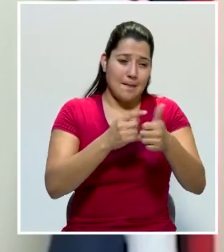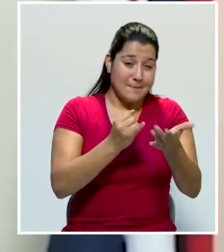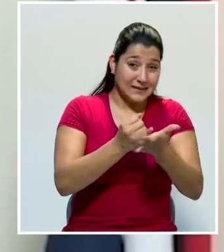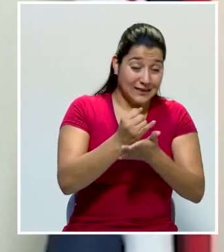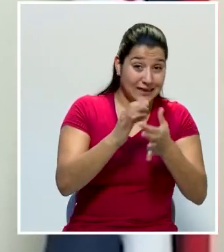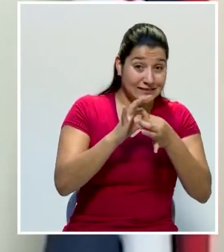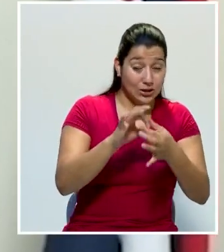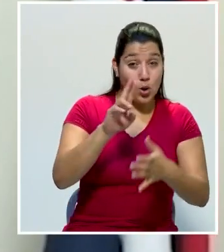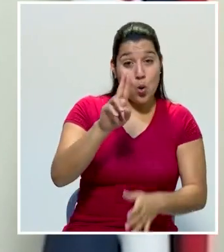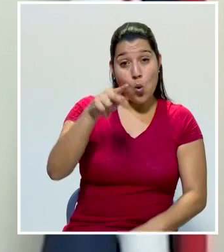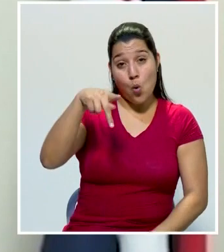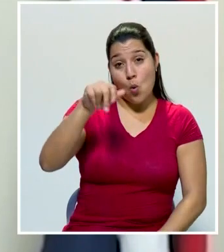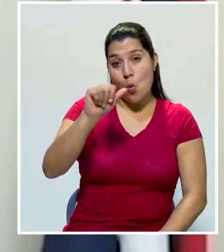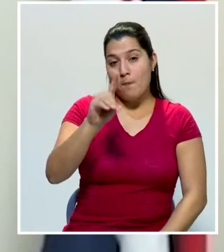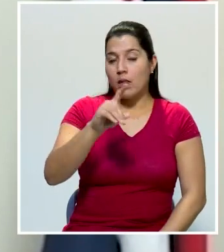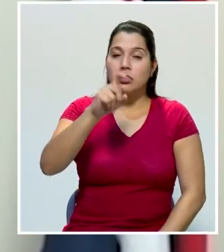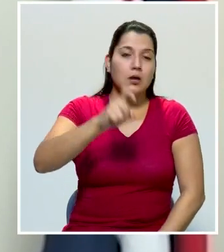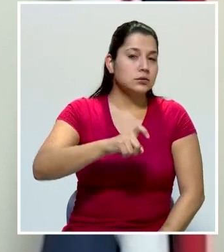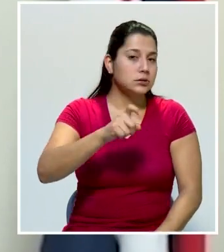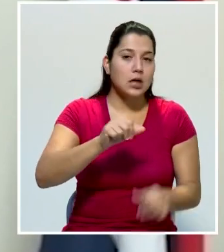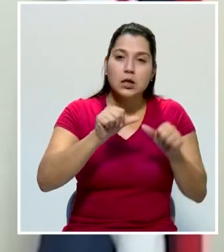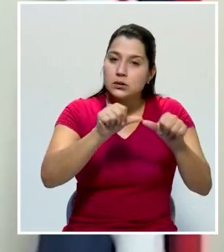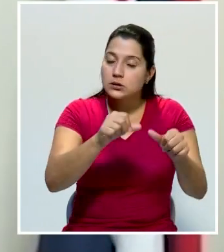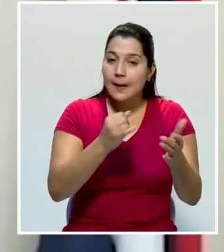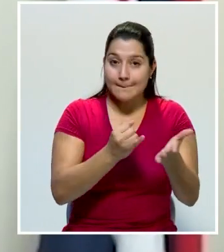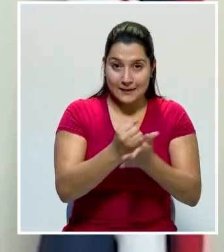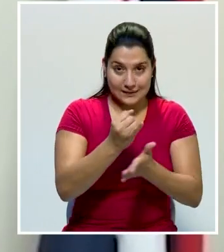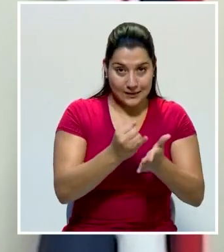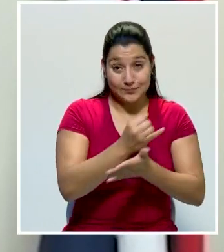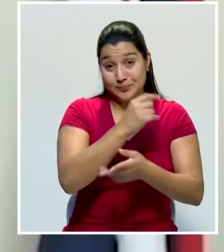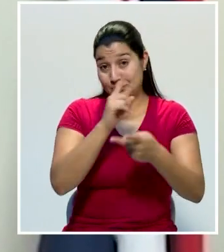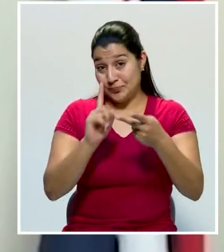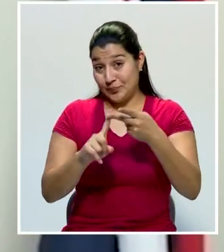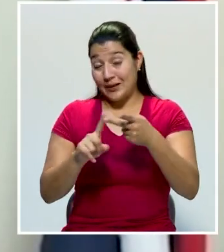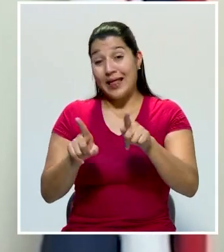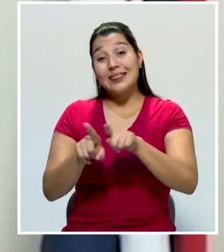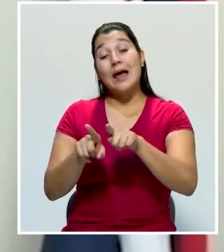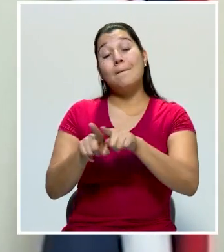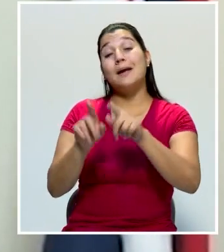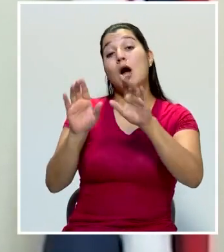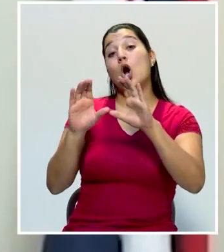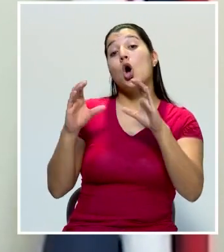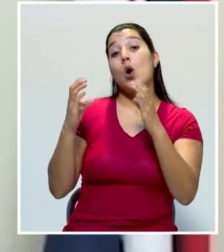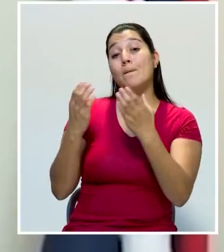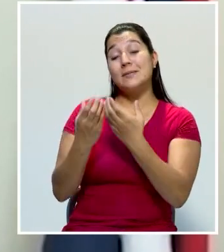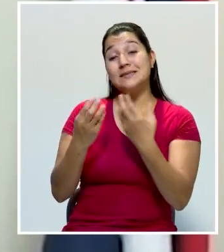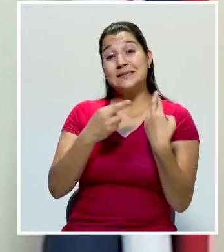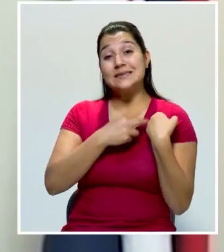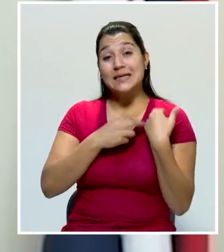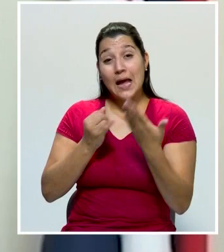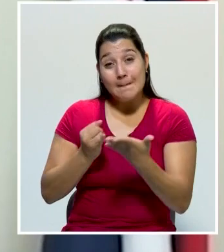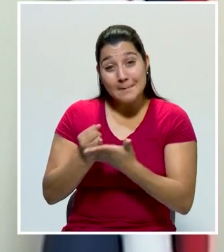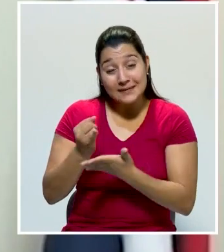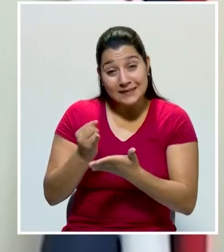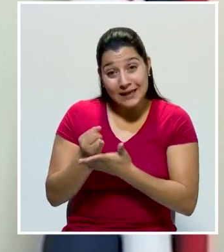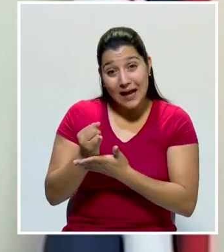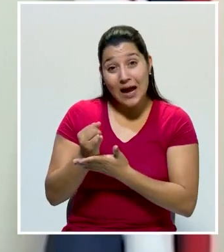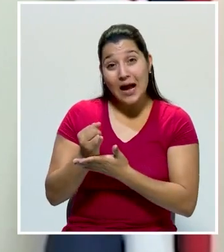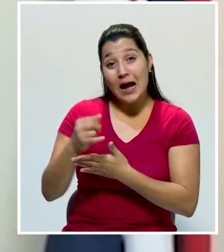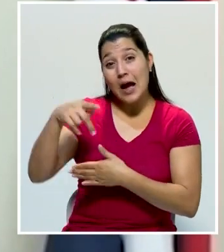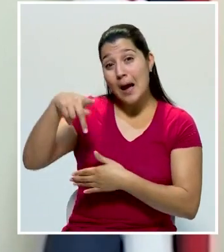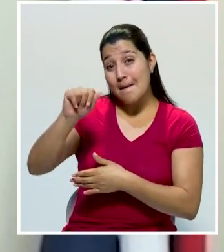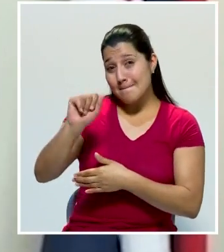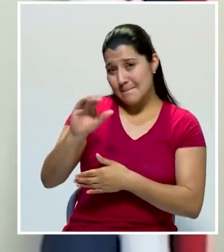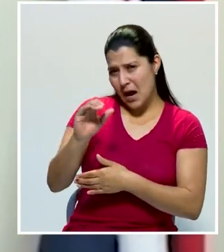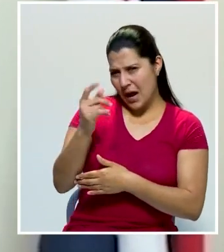Es necesario que esta comisión siga adelante. Está también la comisión que investiga lo del PAC, los fondos al